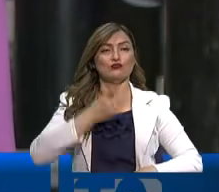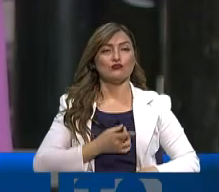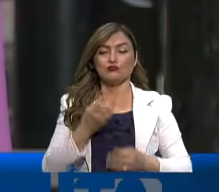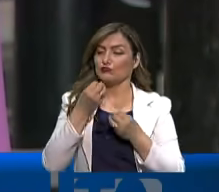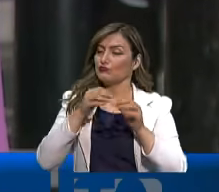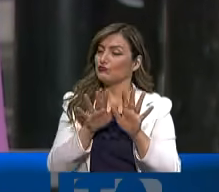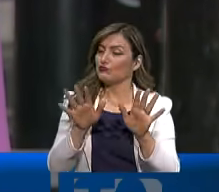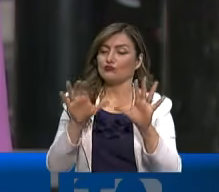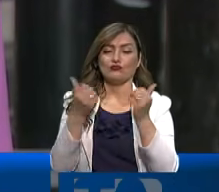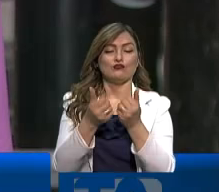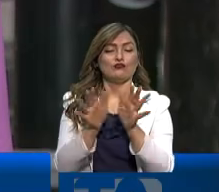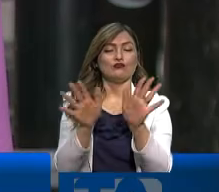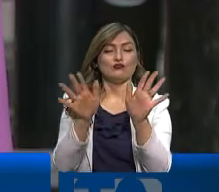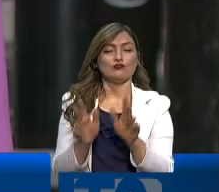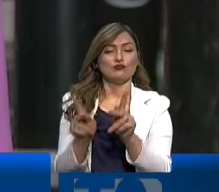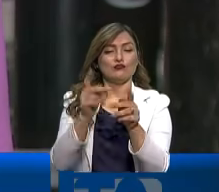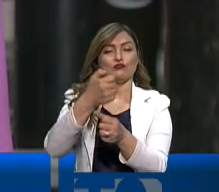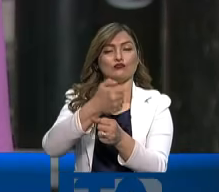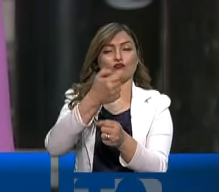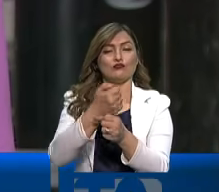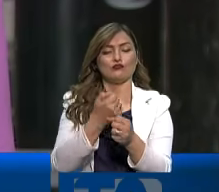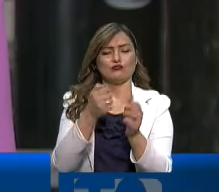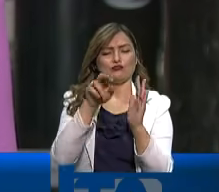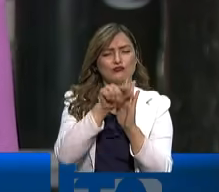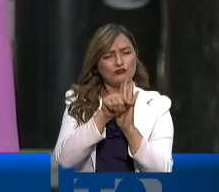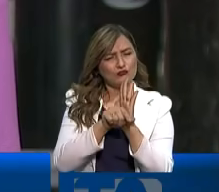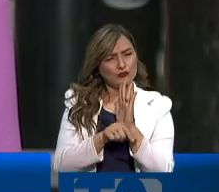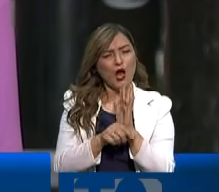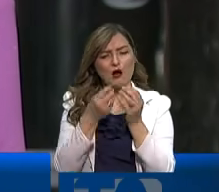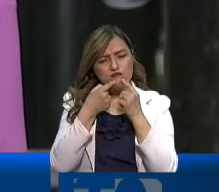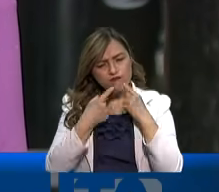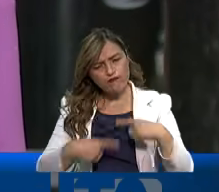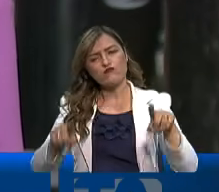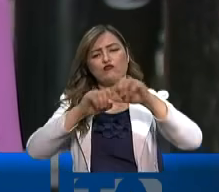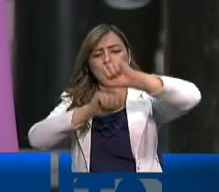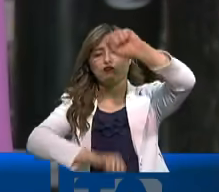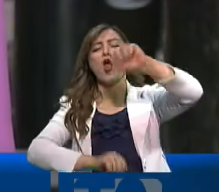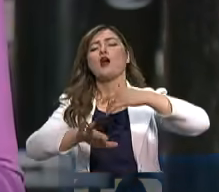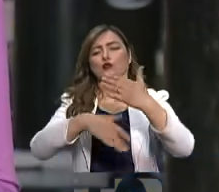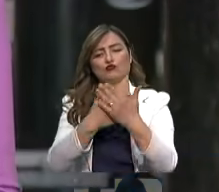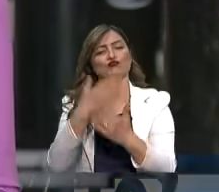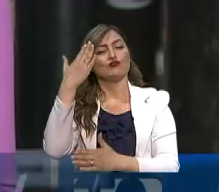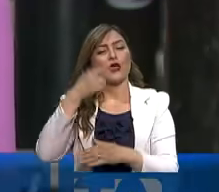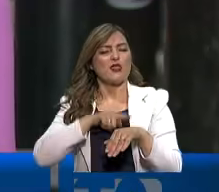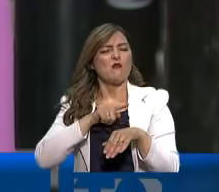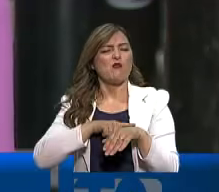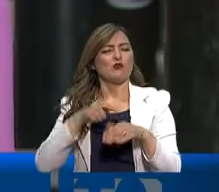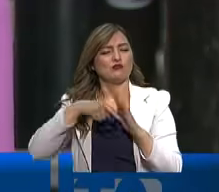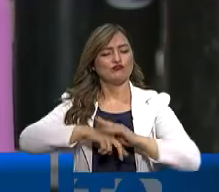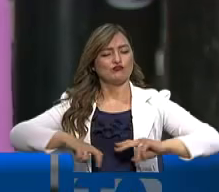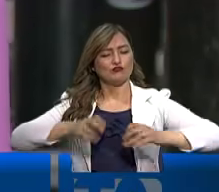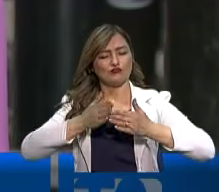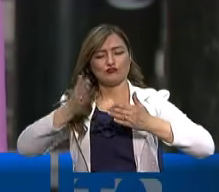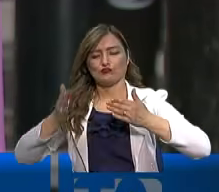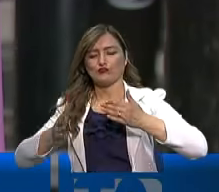y también se pueda conocer el plan de trabajo que llevarán adelante los asambleístas. Recordemos que esta comisión tiene 30 días para elaborar